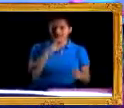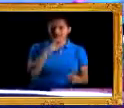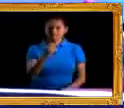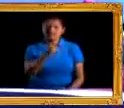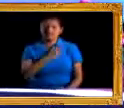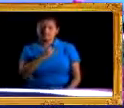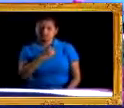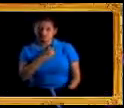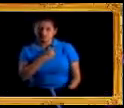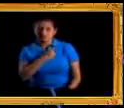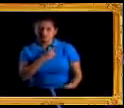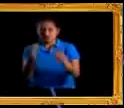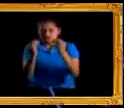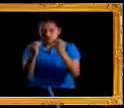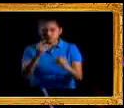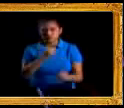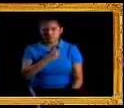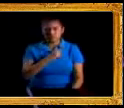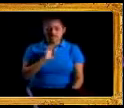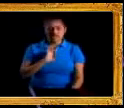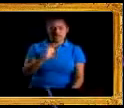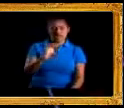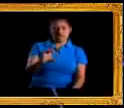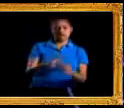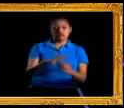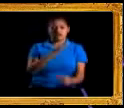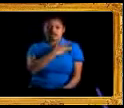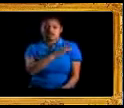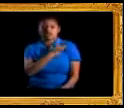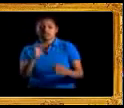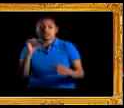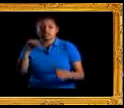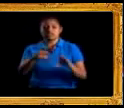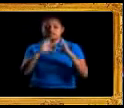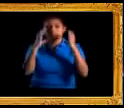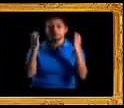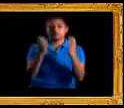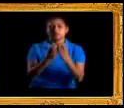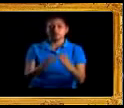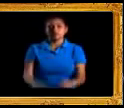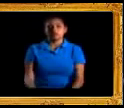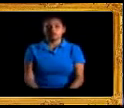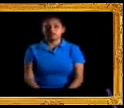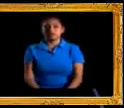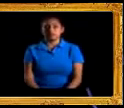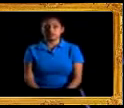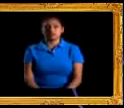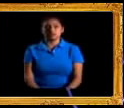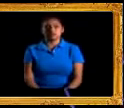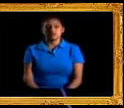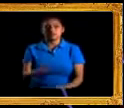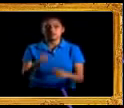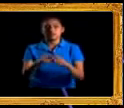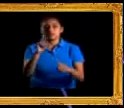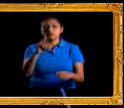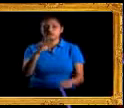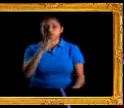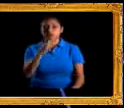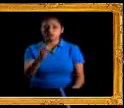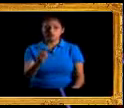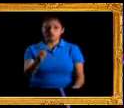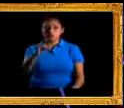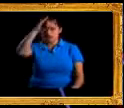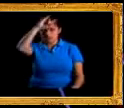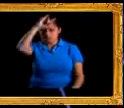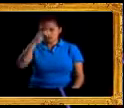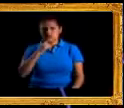codicia, el engaño de las riquezas de este mundo. Por eso, hermano, Satanás le dice: